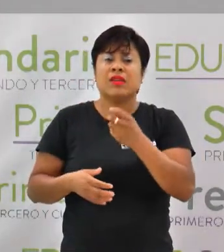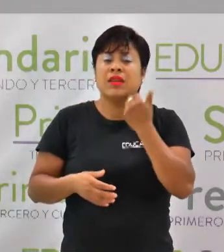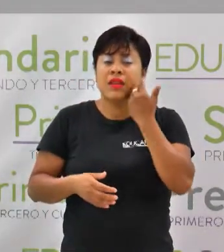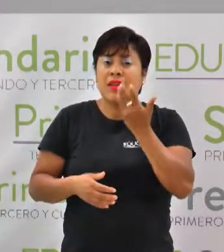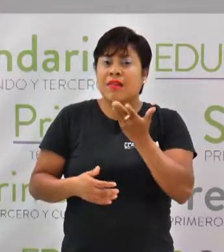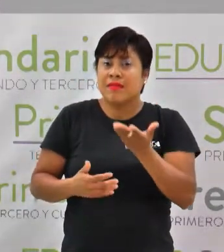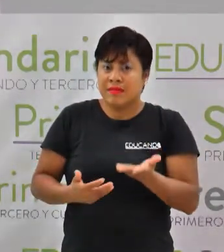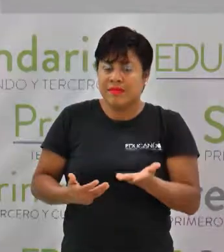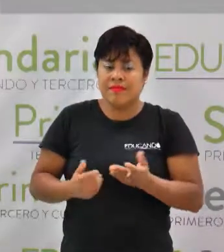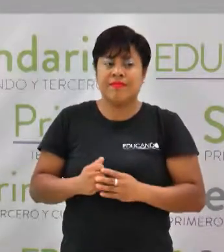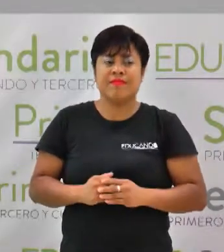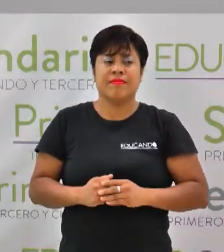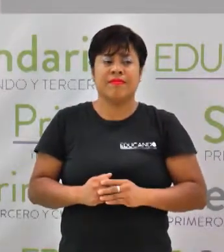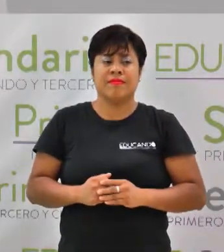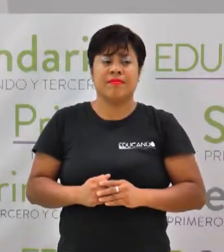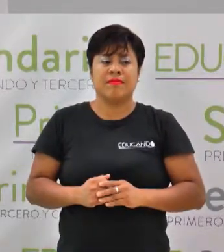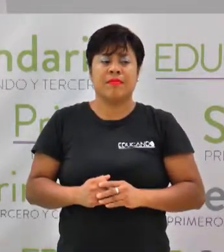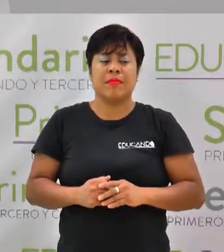continente crees que vivimos?